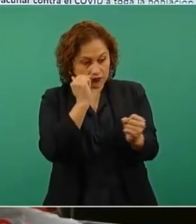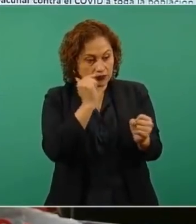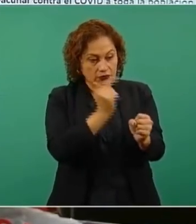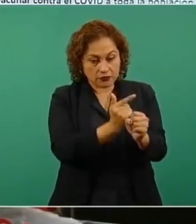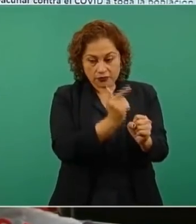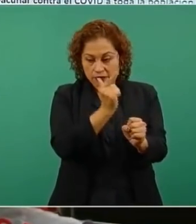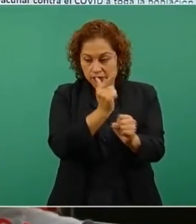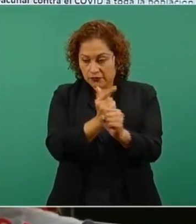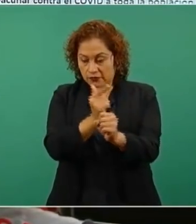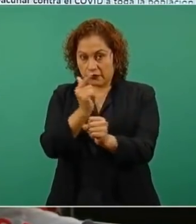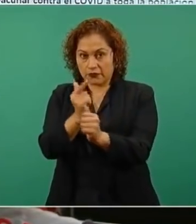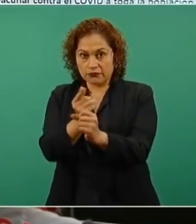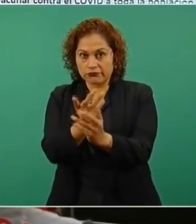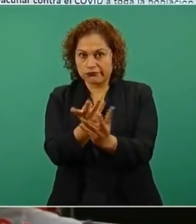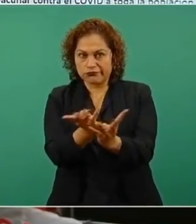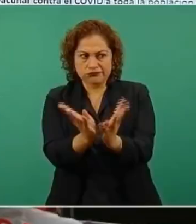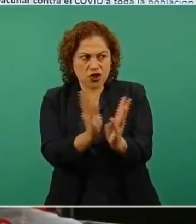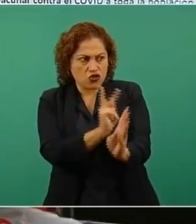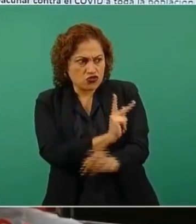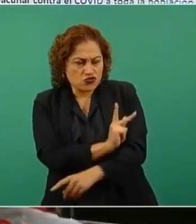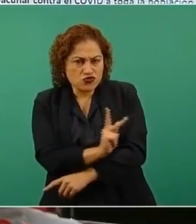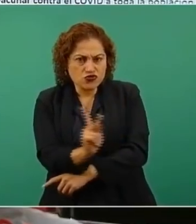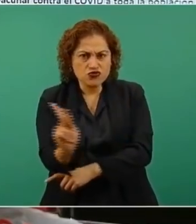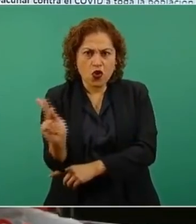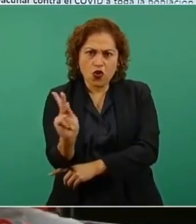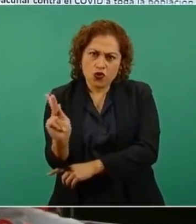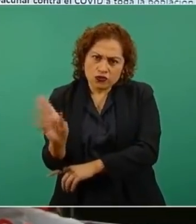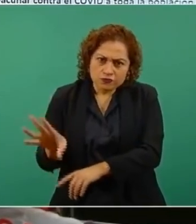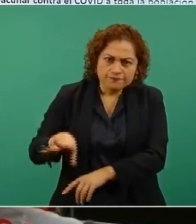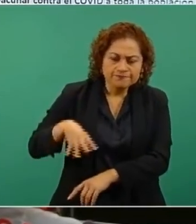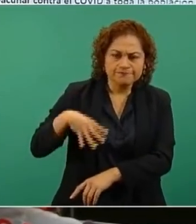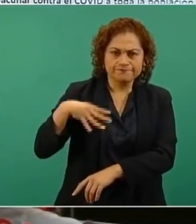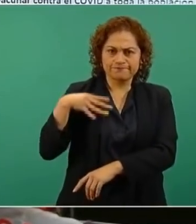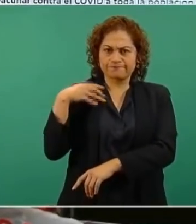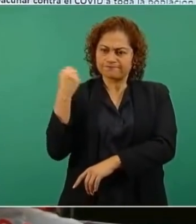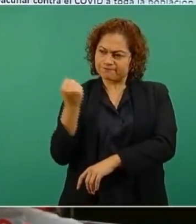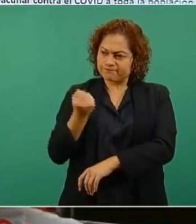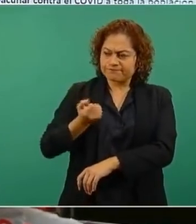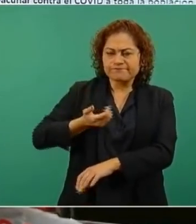condiciones desventajosas, lesivas, leoninas.